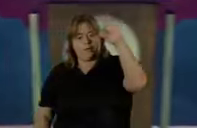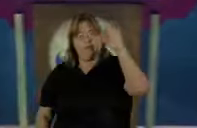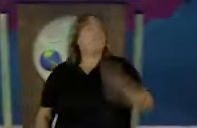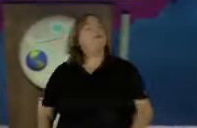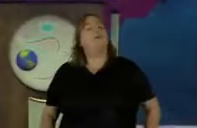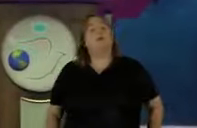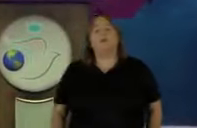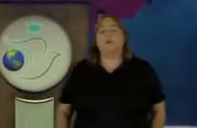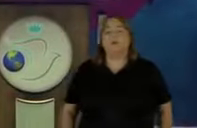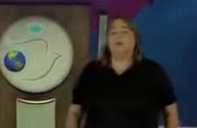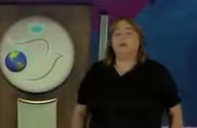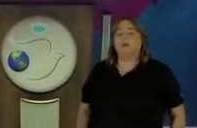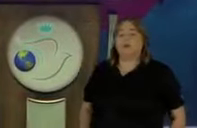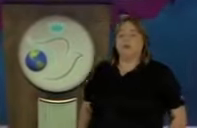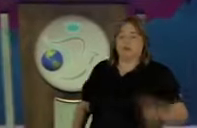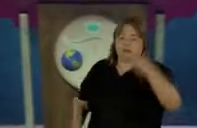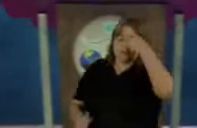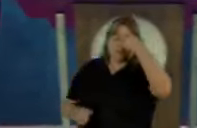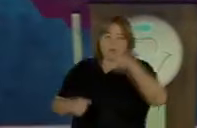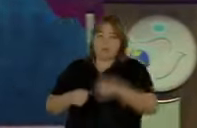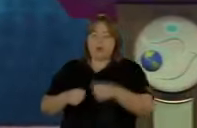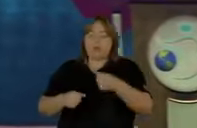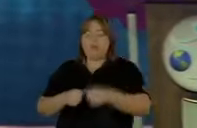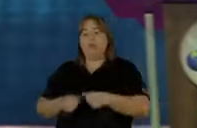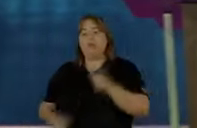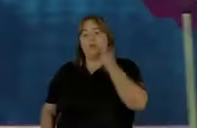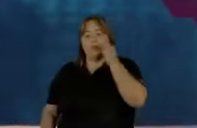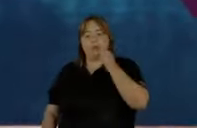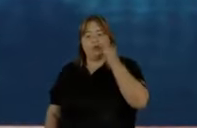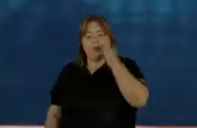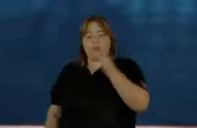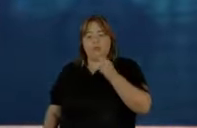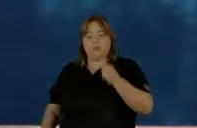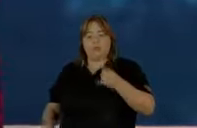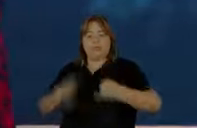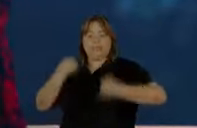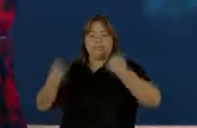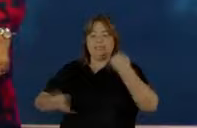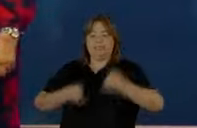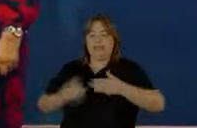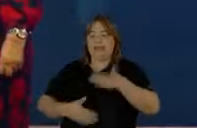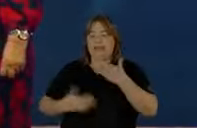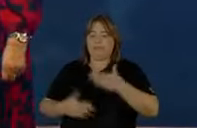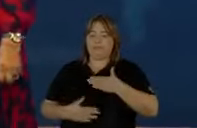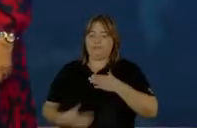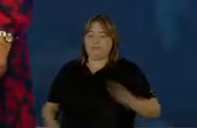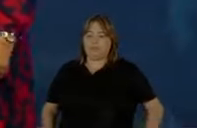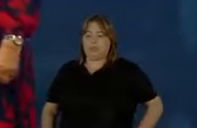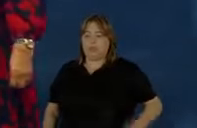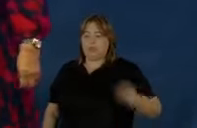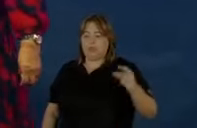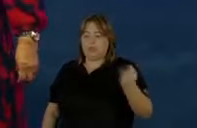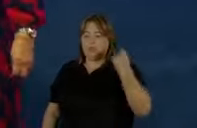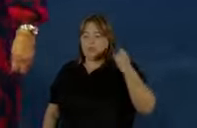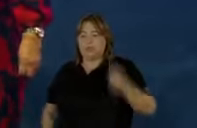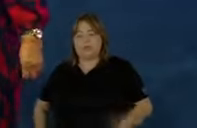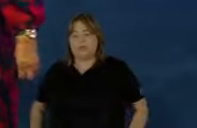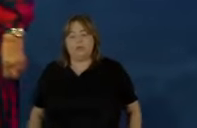restituyó. ¿Se acuerdan de una muchacha que era alegre? Demasiado para mi gusto.